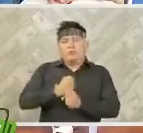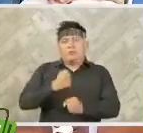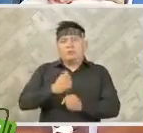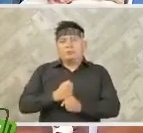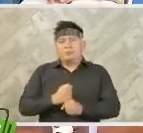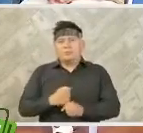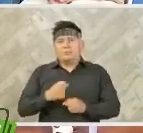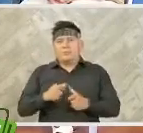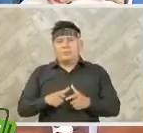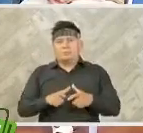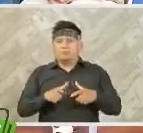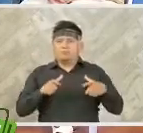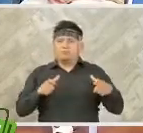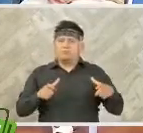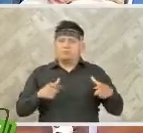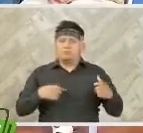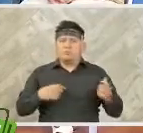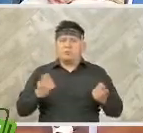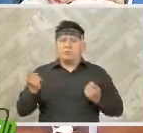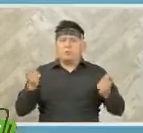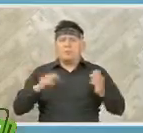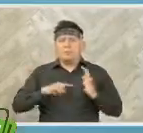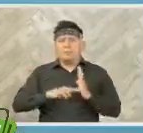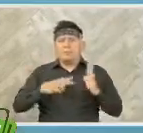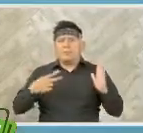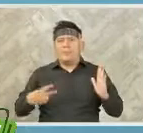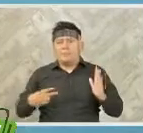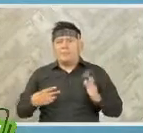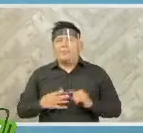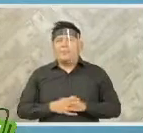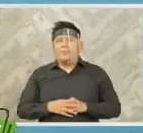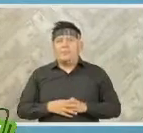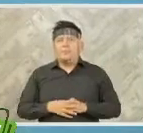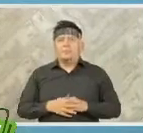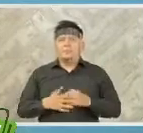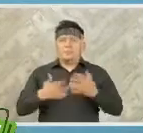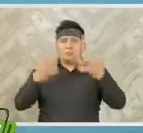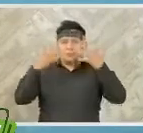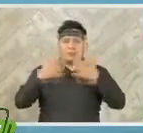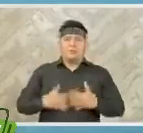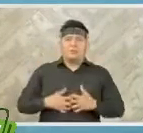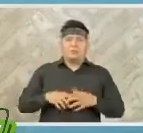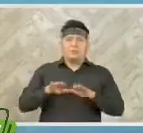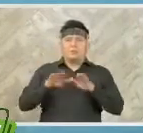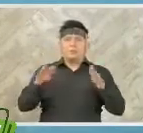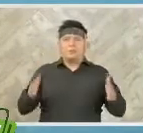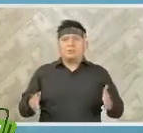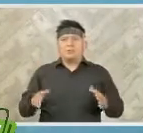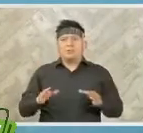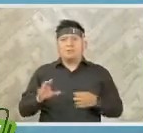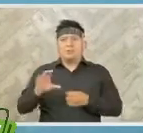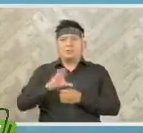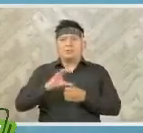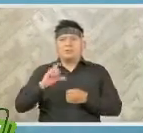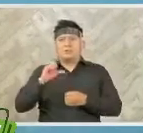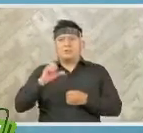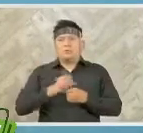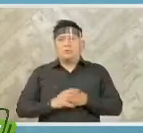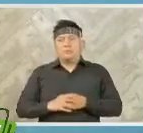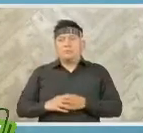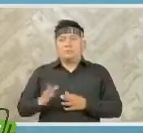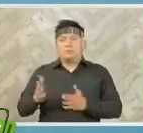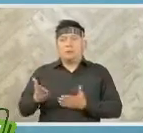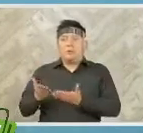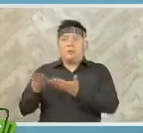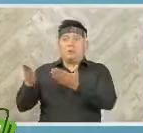permitió robustecer la capacidad técnica, logística y operativa de la mesa municipal de víctimas. Les garantizamos la